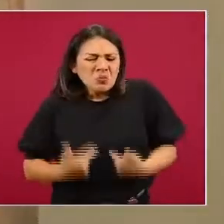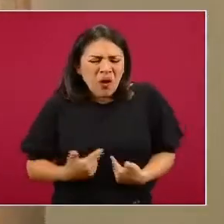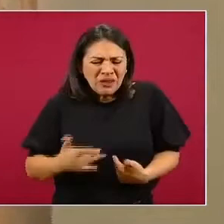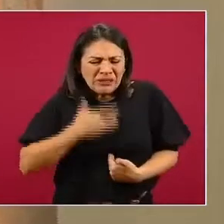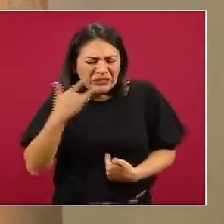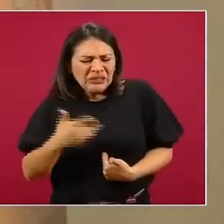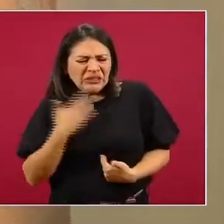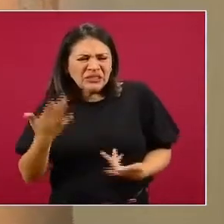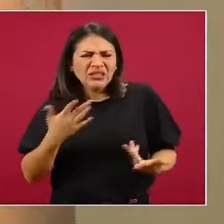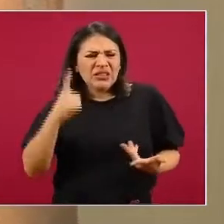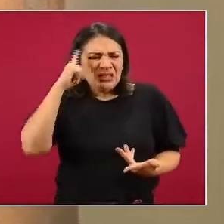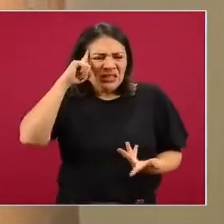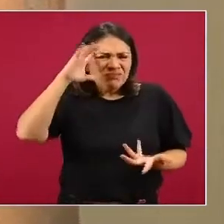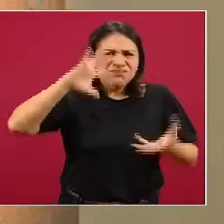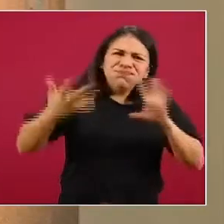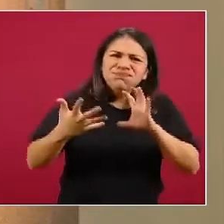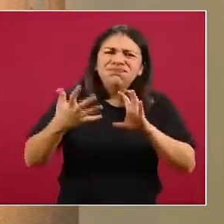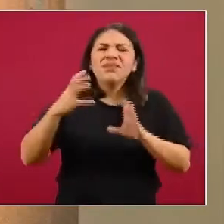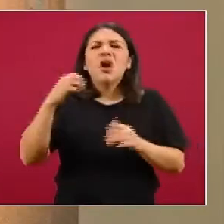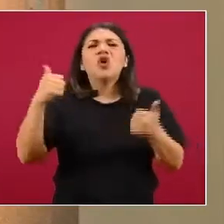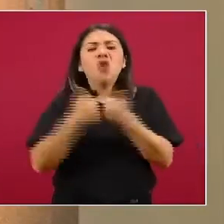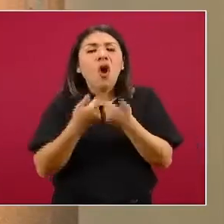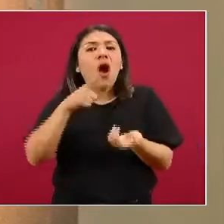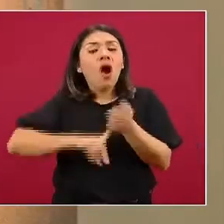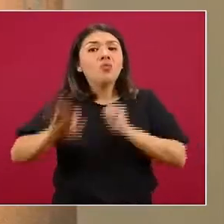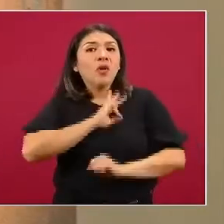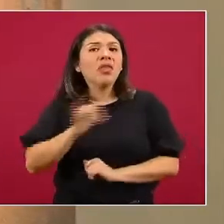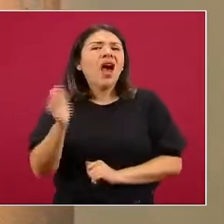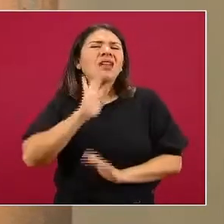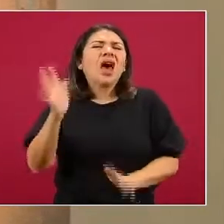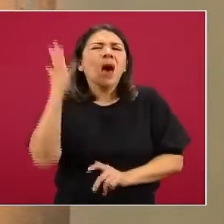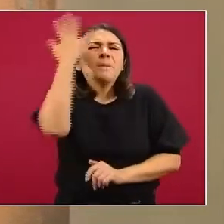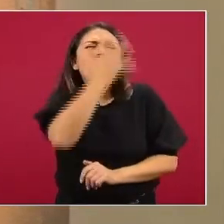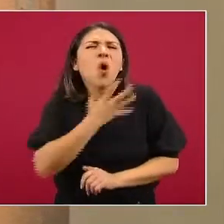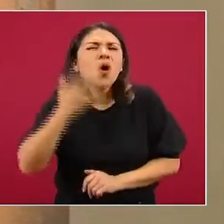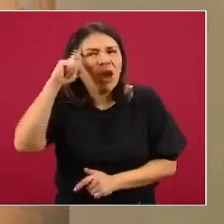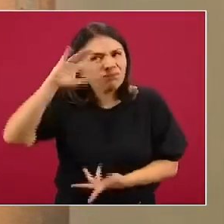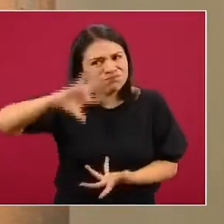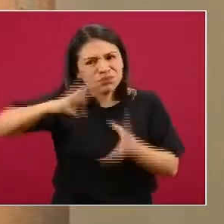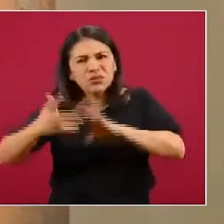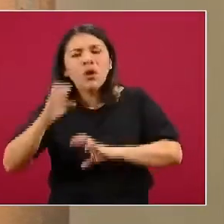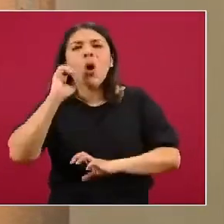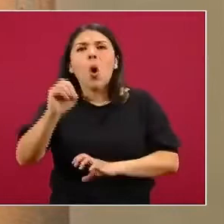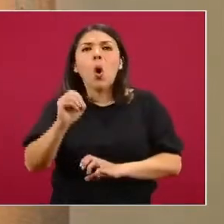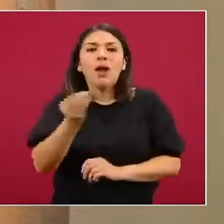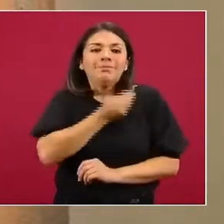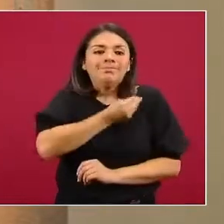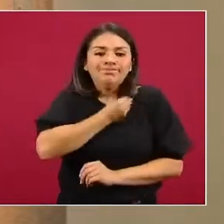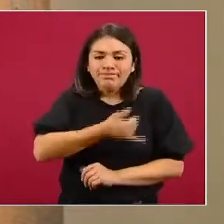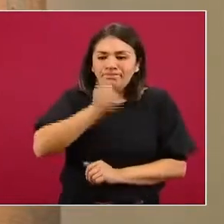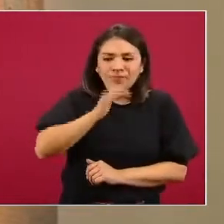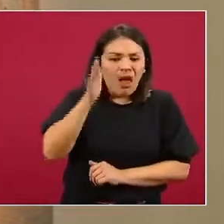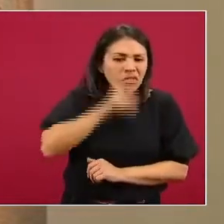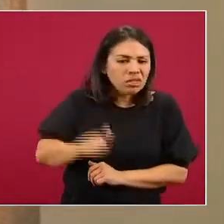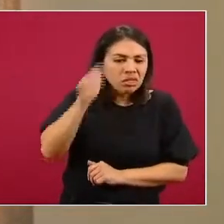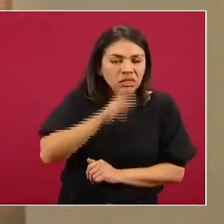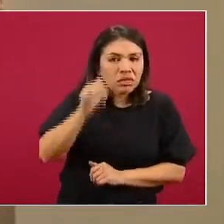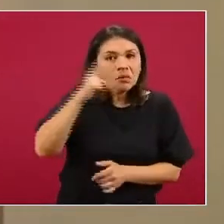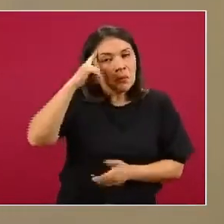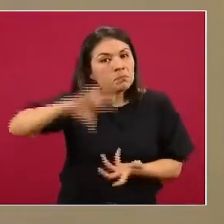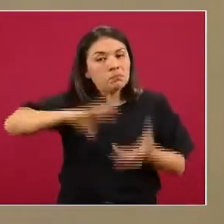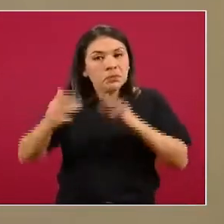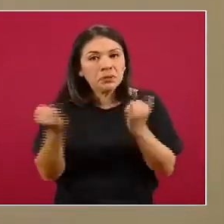puede ser en el estado de intoxicación o en algunos casos pues por la misma abstinencia o la falta del alcohol,